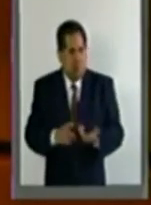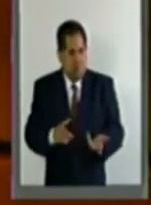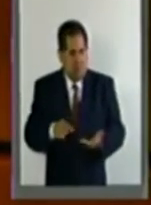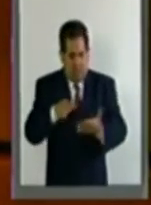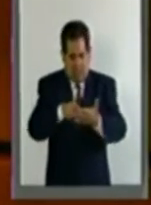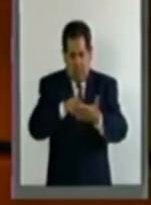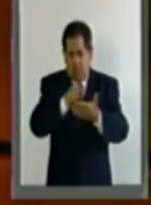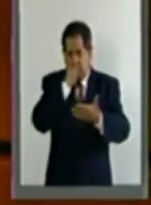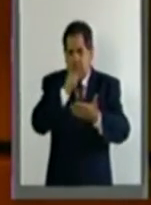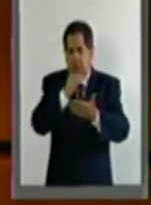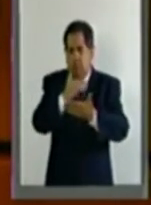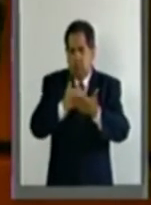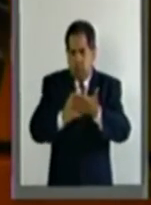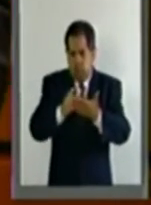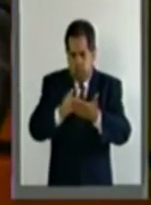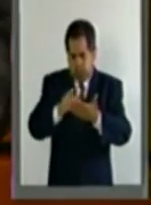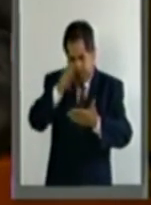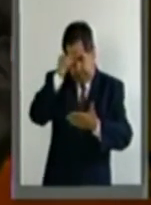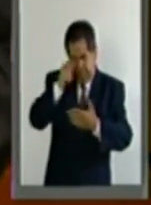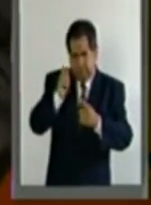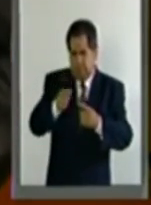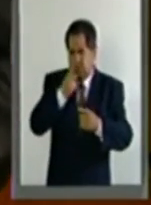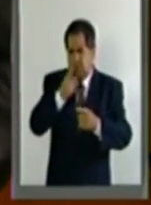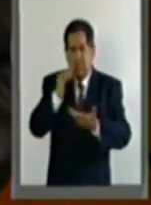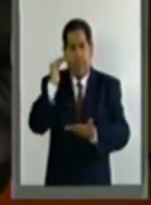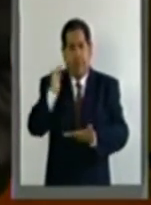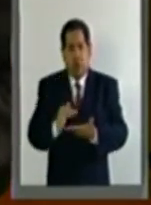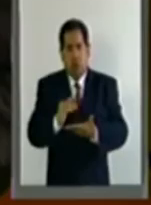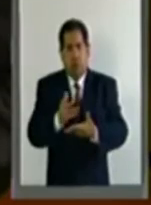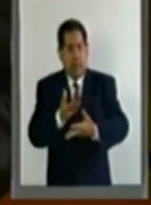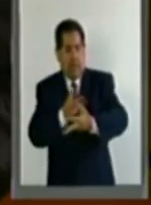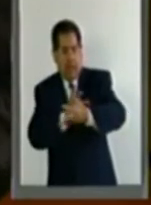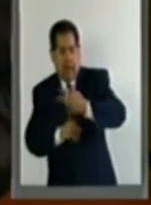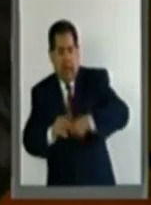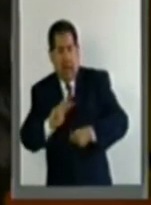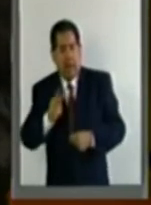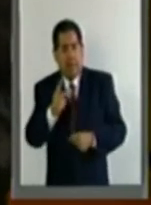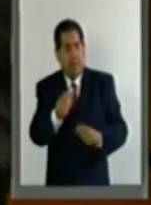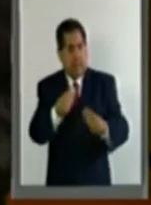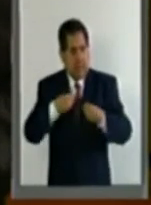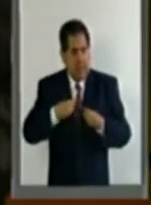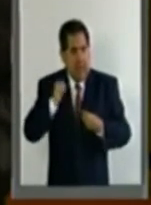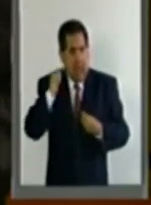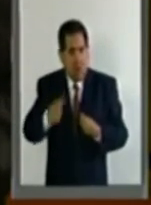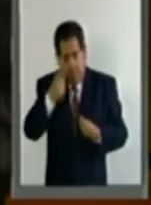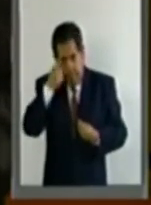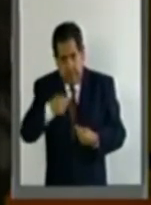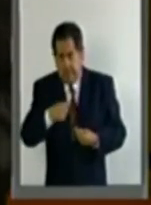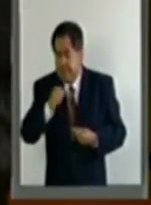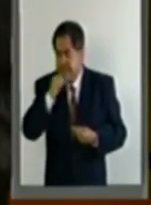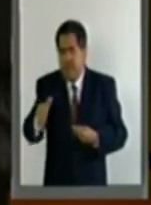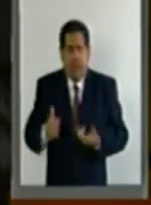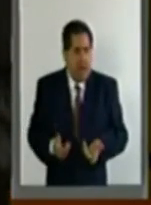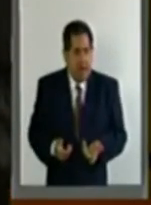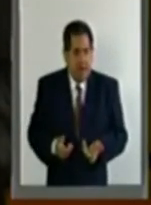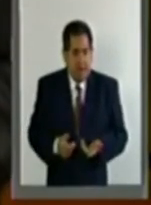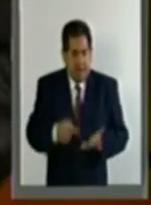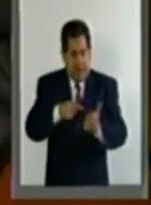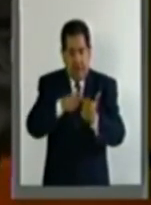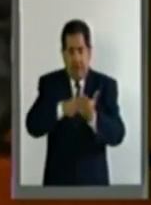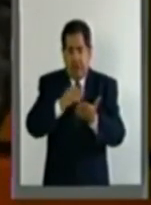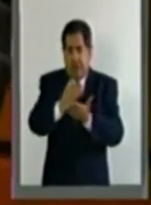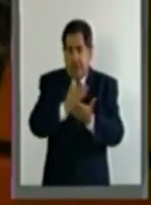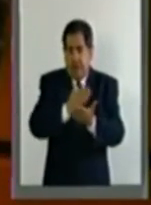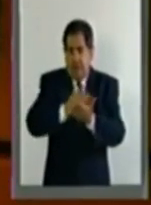tratado sin que haya tenido a cambio absolutamente ninguna compensación. El tratado establece que